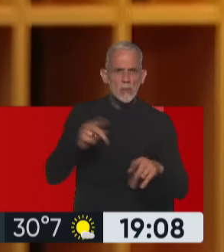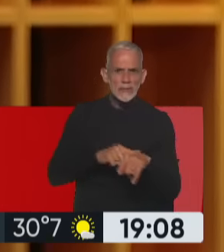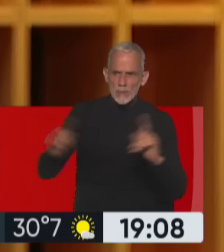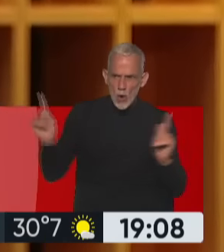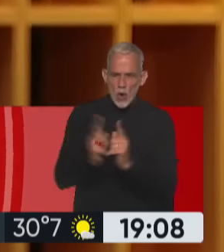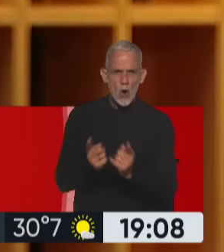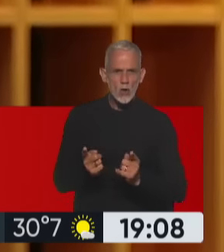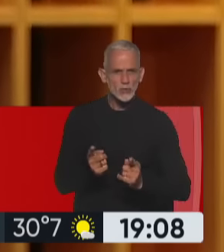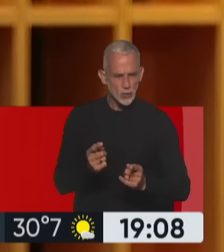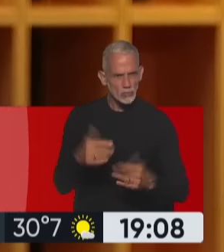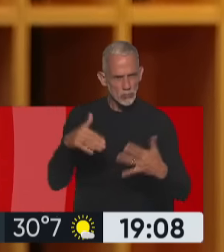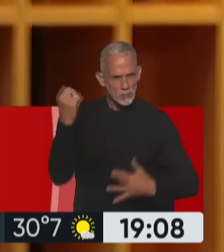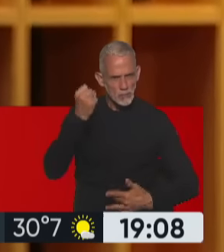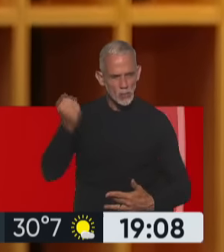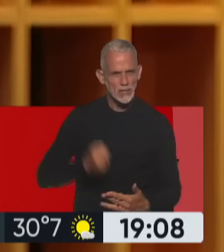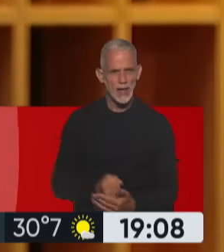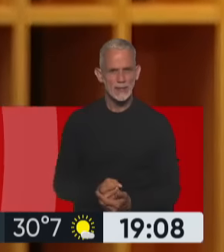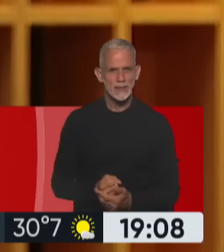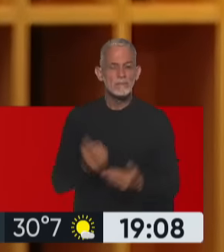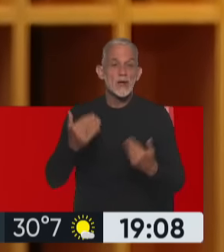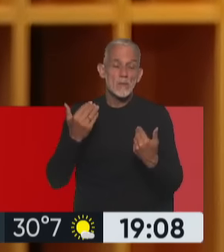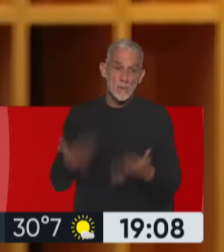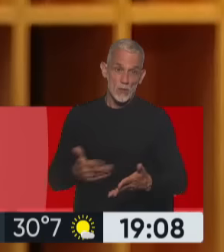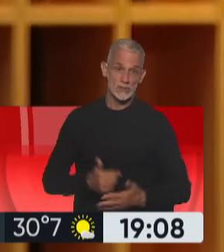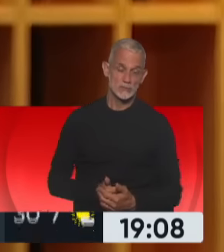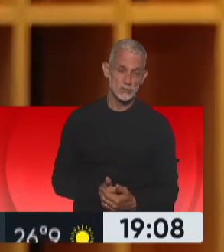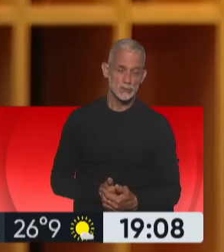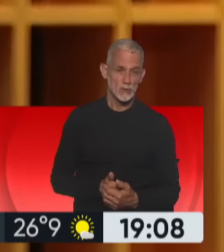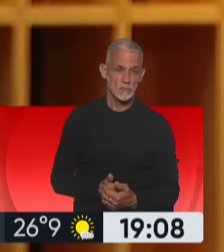eso no es un tema menor. Por eso siempre,